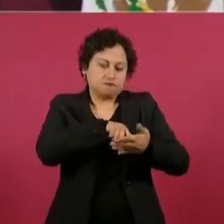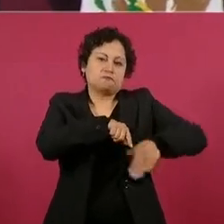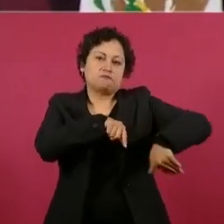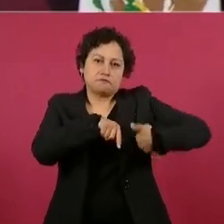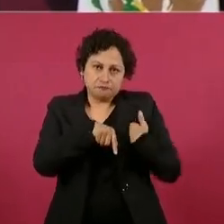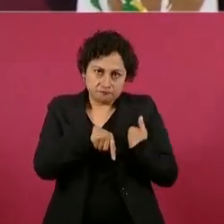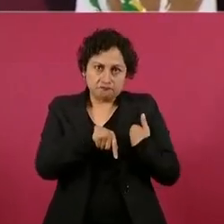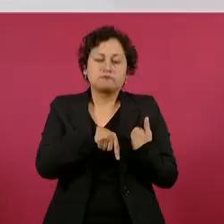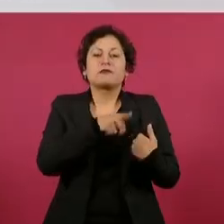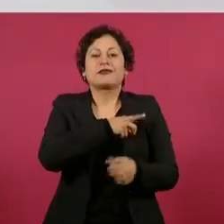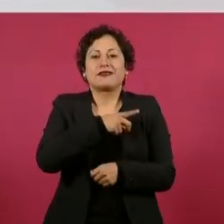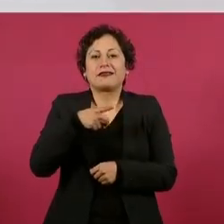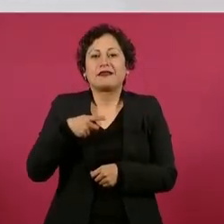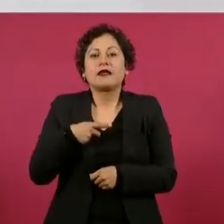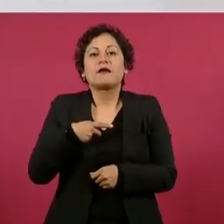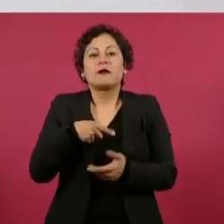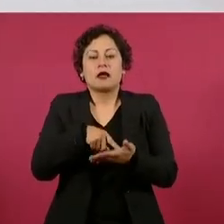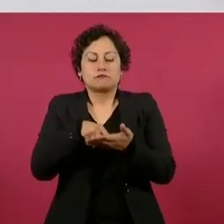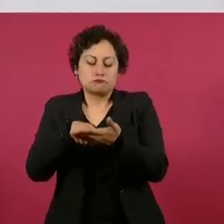porque